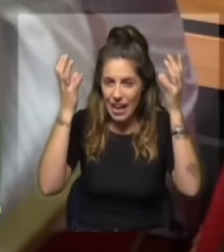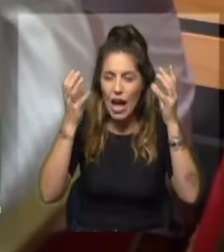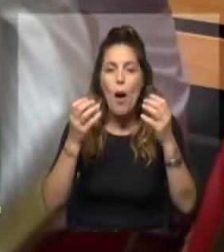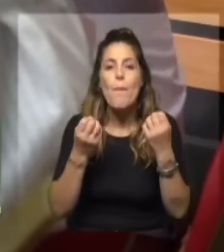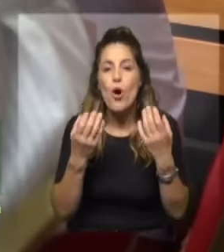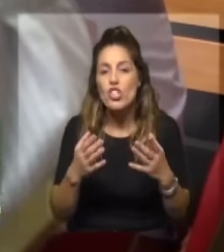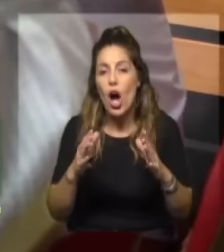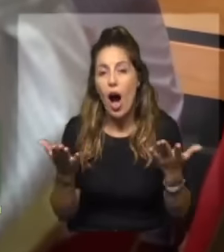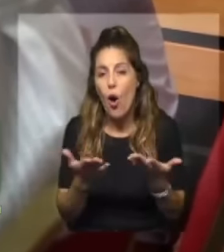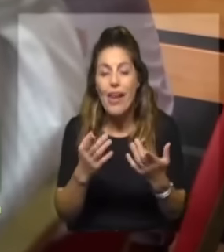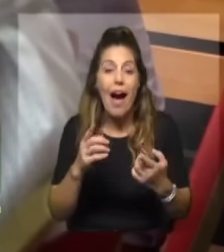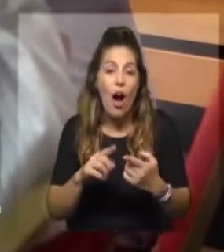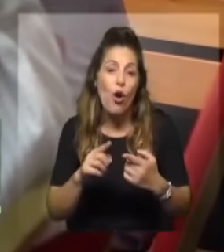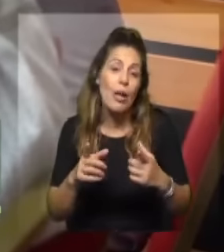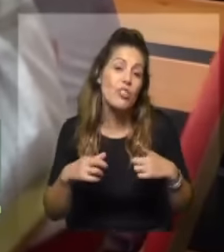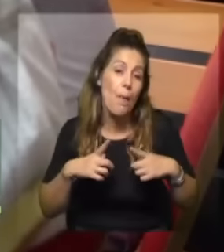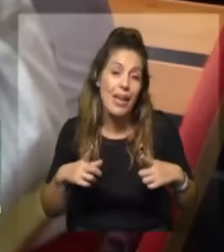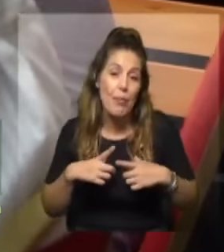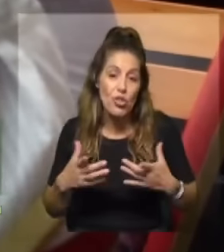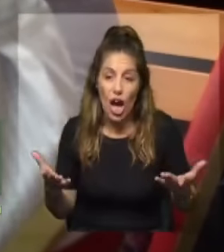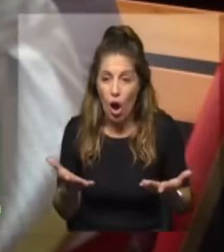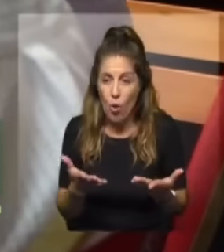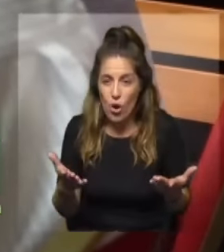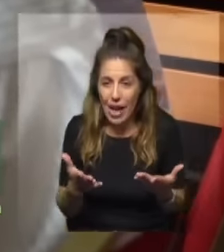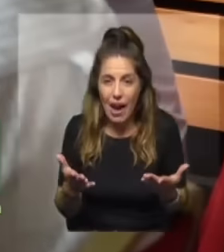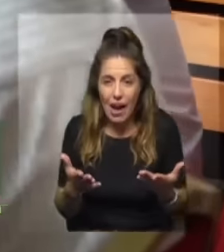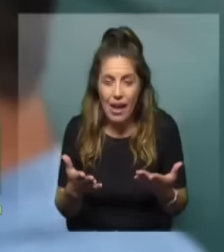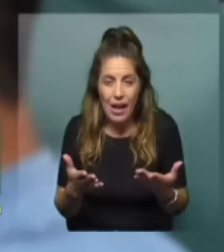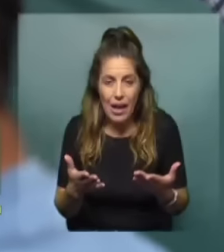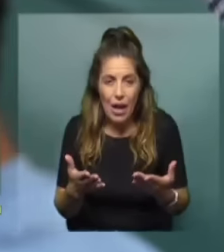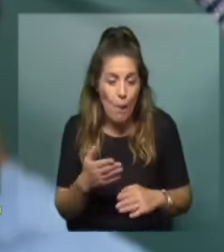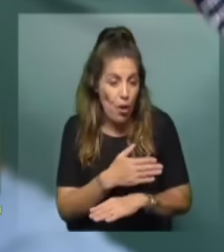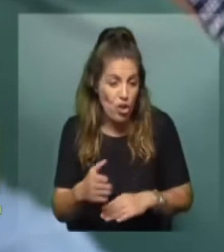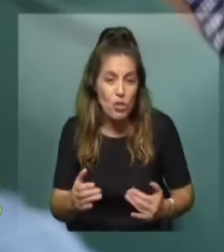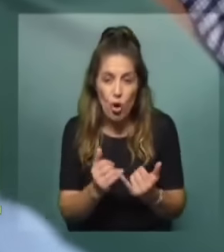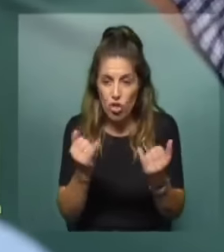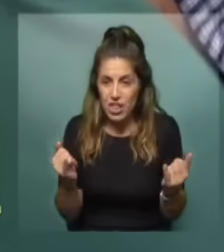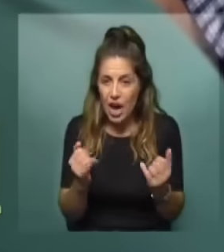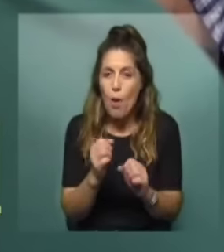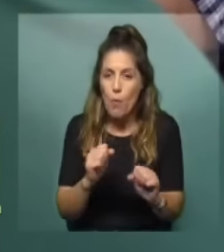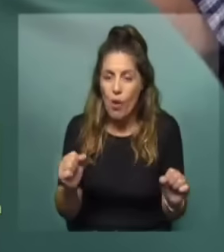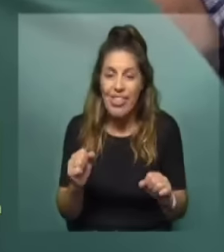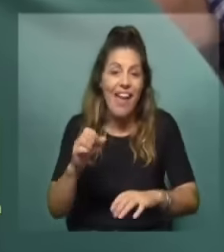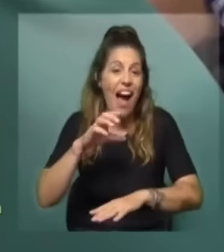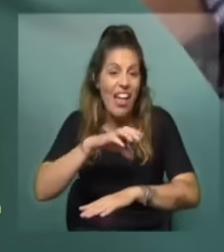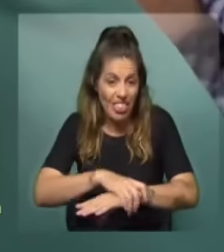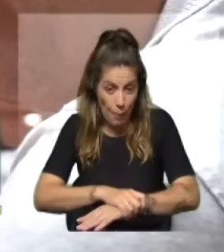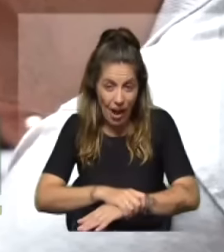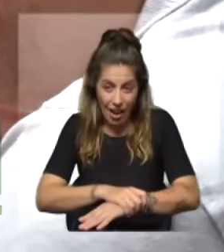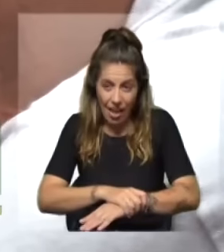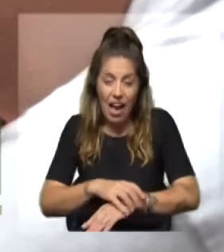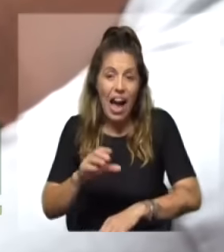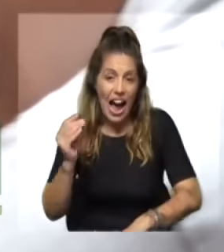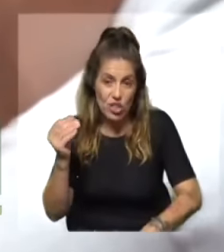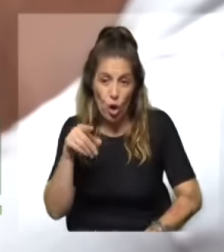sentido quedamos a la espera de de de que ahora en estos estos días puedan atrapar a a esos